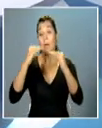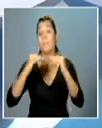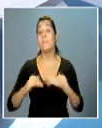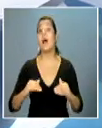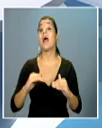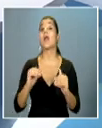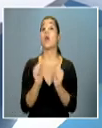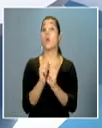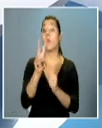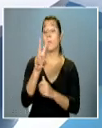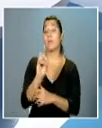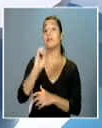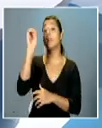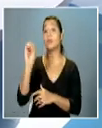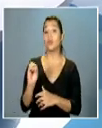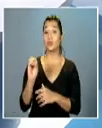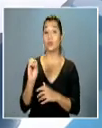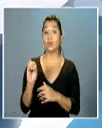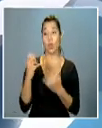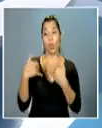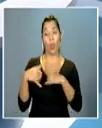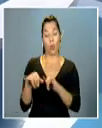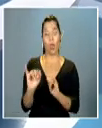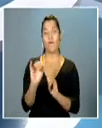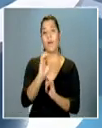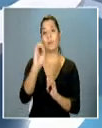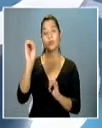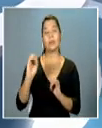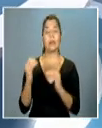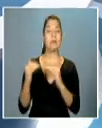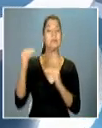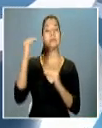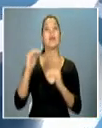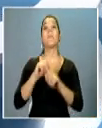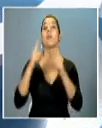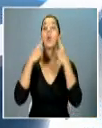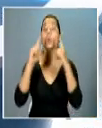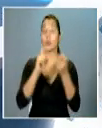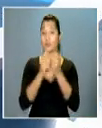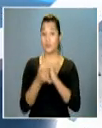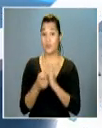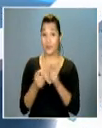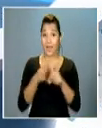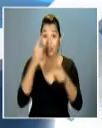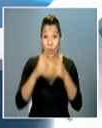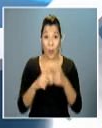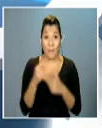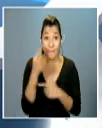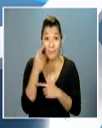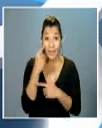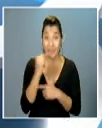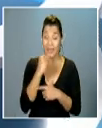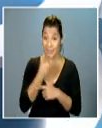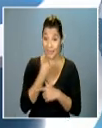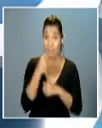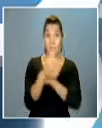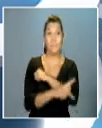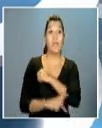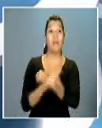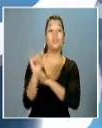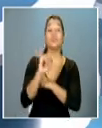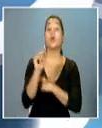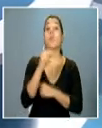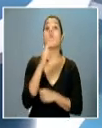tasa de homicidios altísima. Sin embargo, ese país ha logrado revertir el fenómeno y ahí va caminando en ese tema. Entonces, vean lo grave. Países como Honduras,